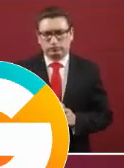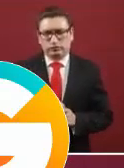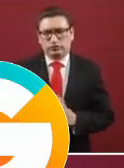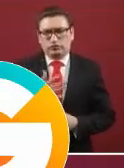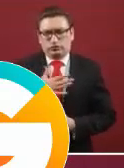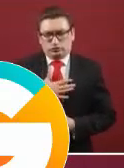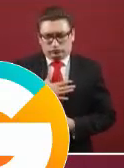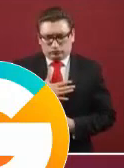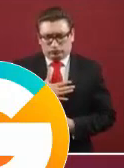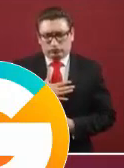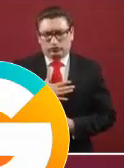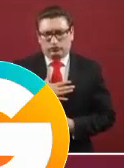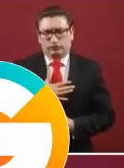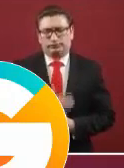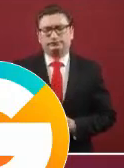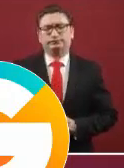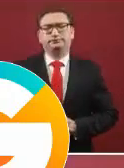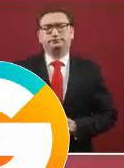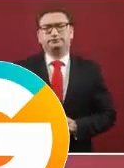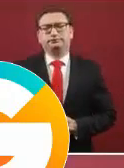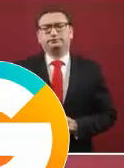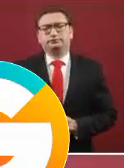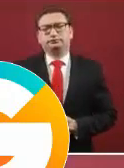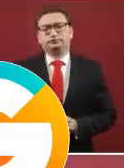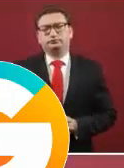ofrecido no